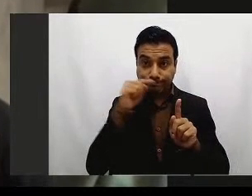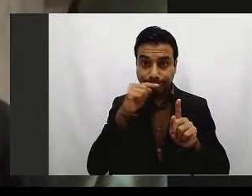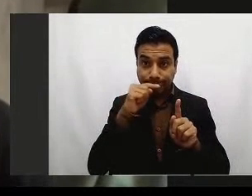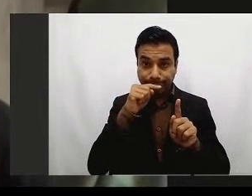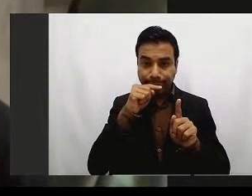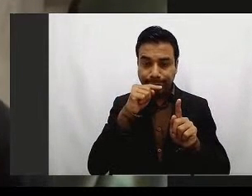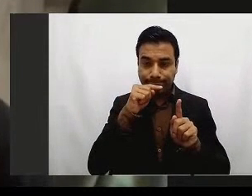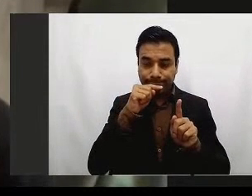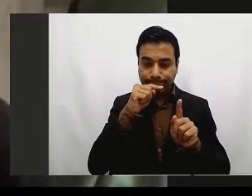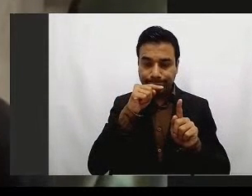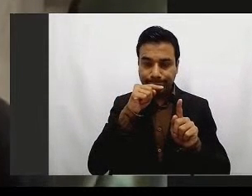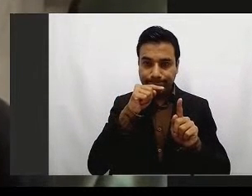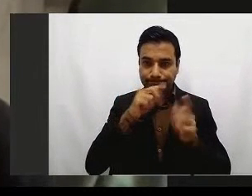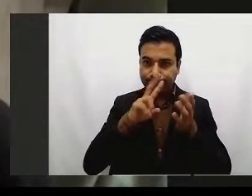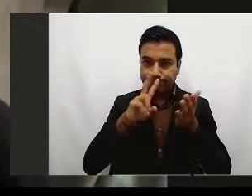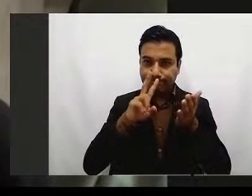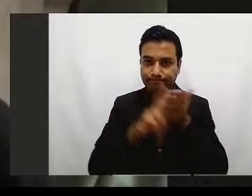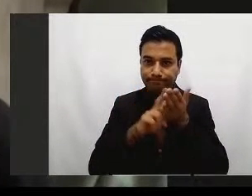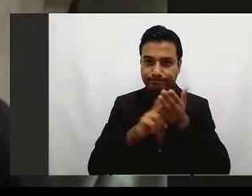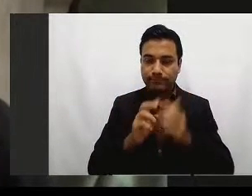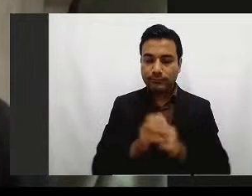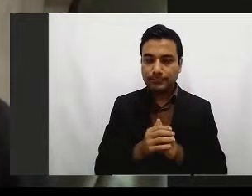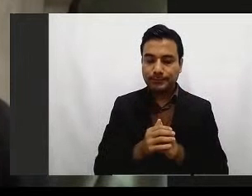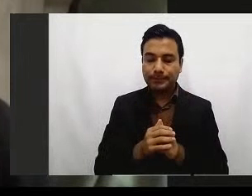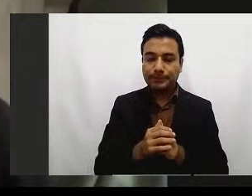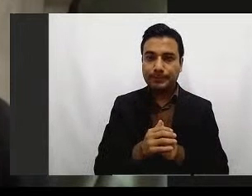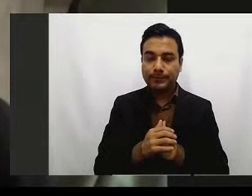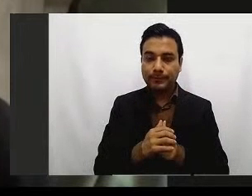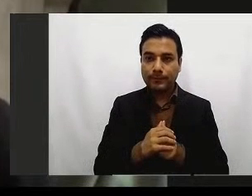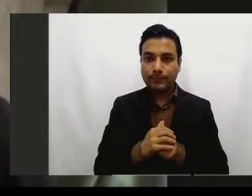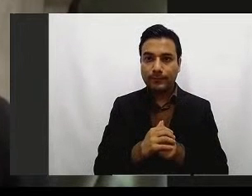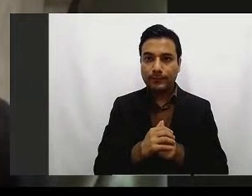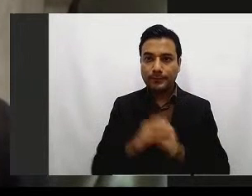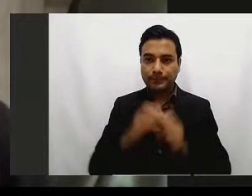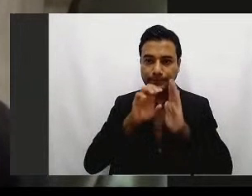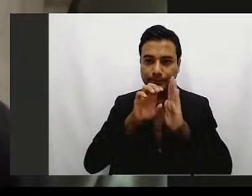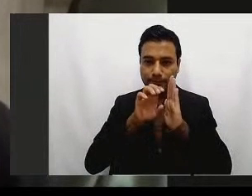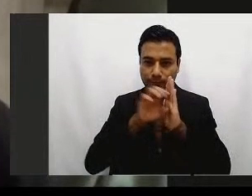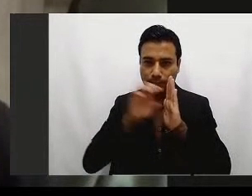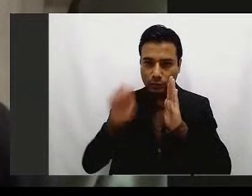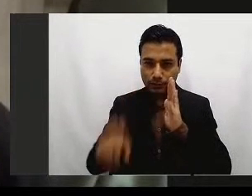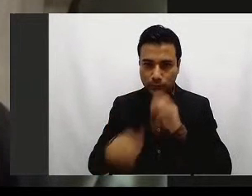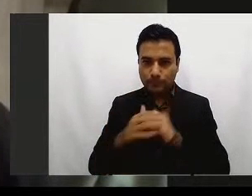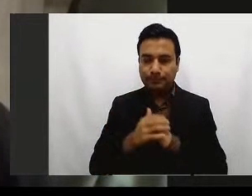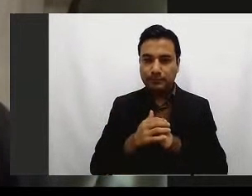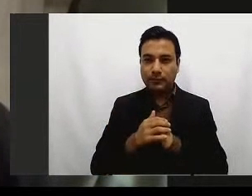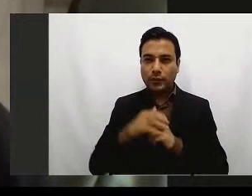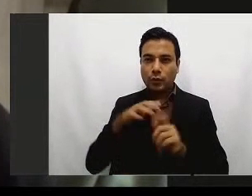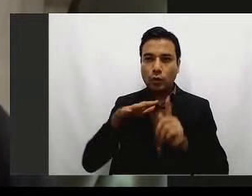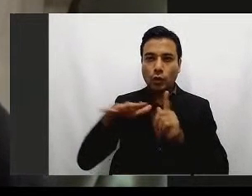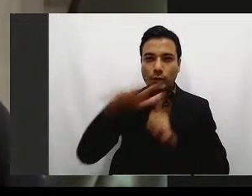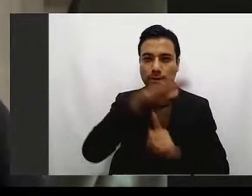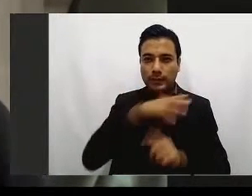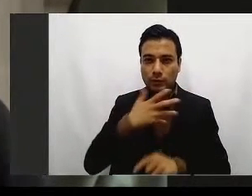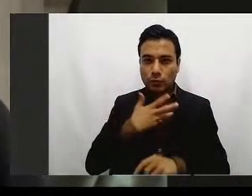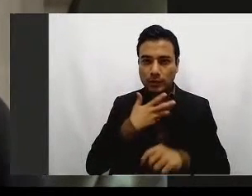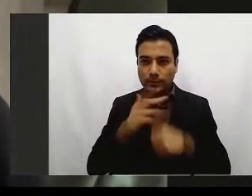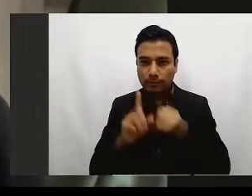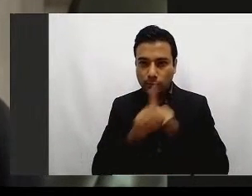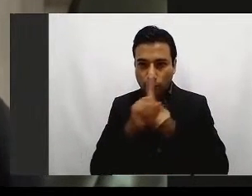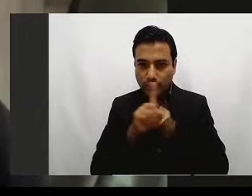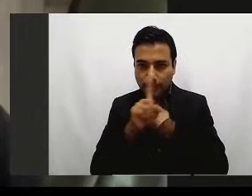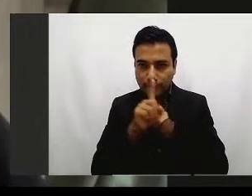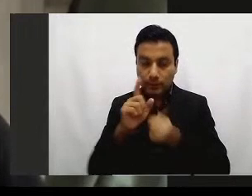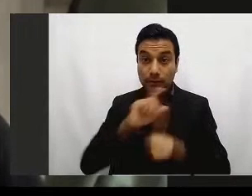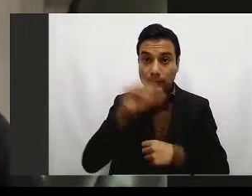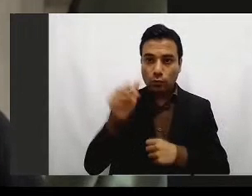de problemas. Se observa un problema en un contexto, se hace un brainstorming y